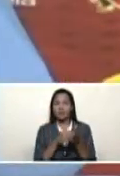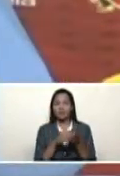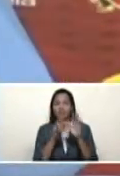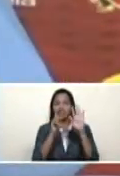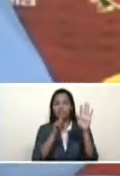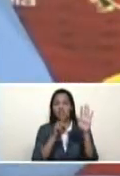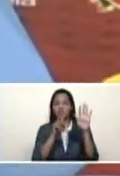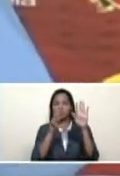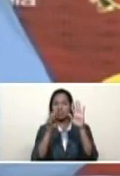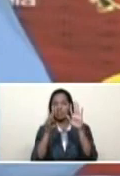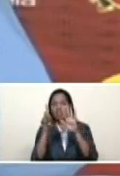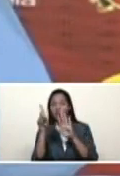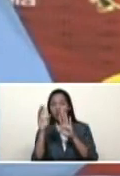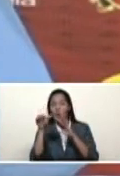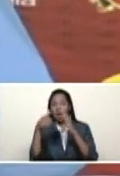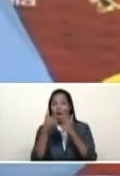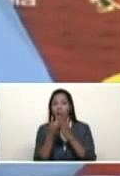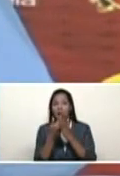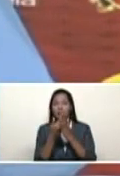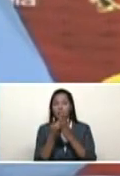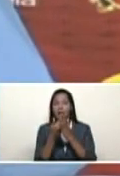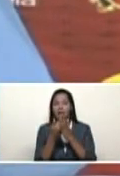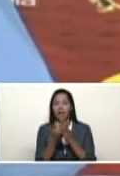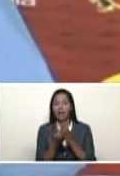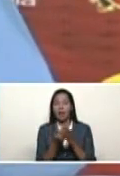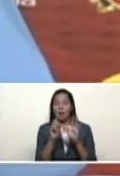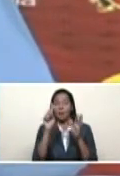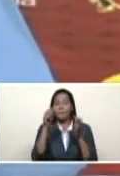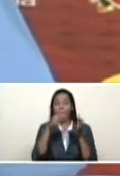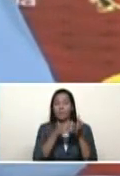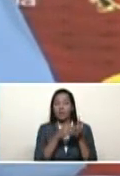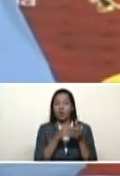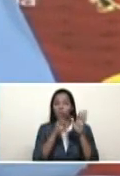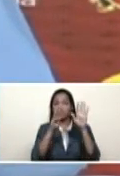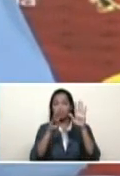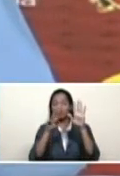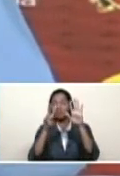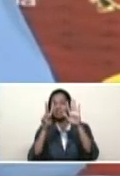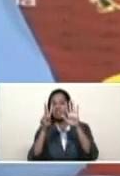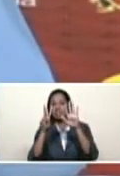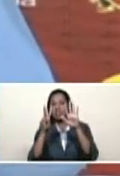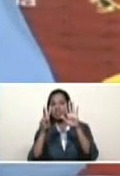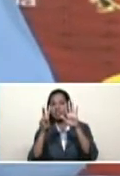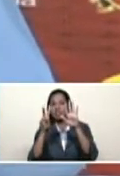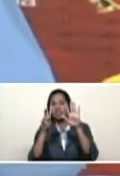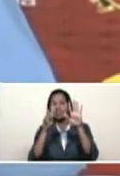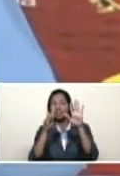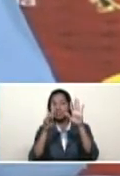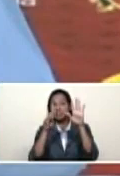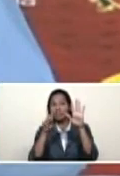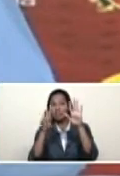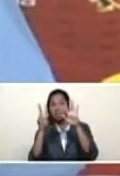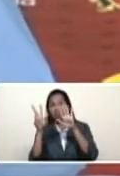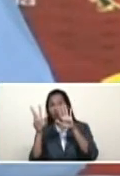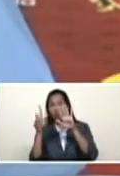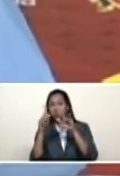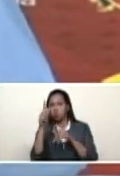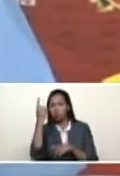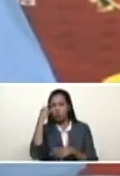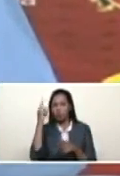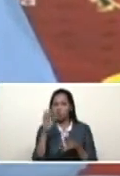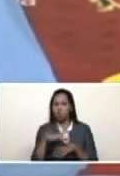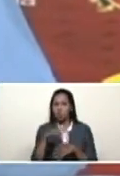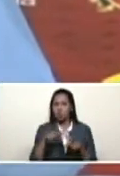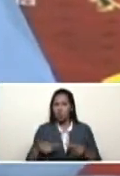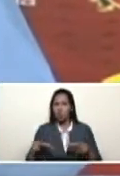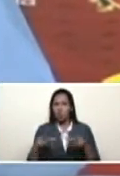1761 al 68, 7 años. Sí. A buena cumbre. ¿Ustedes saben dónde estaba ubicada? Sí, presidente. ¿Se sabe el sitio? Sí, sí, sí.